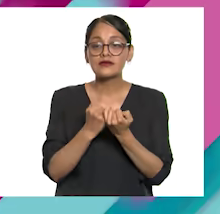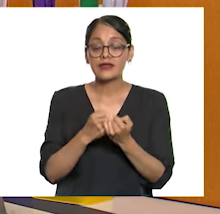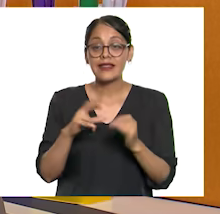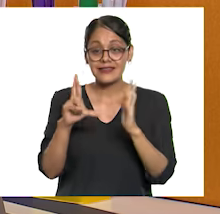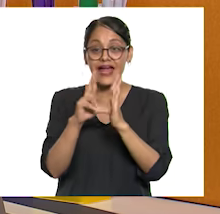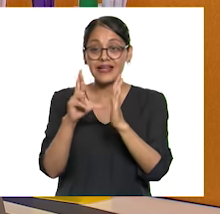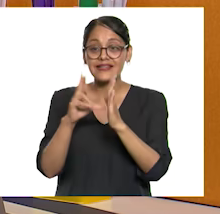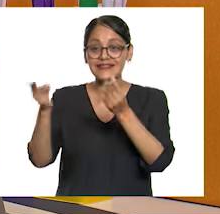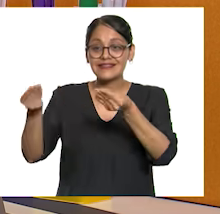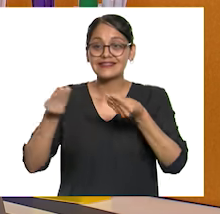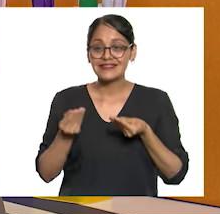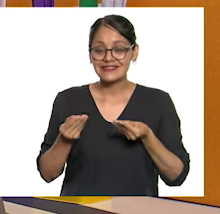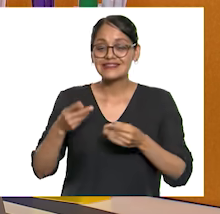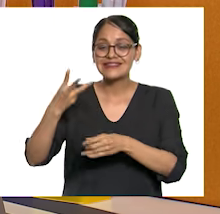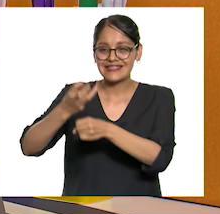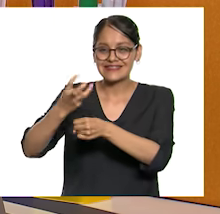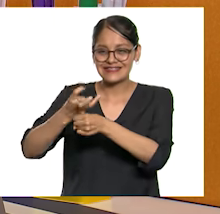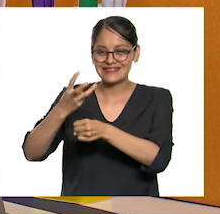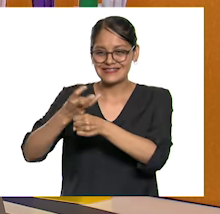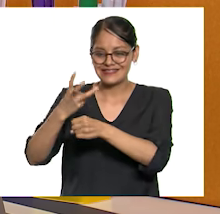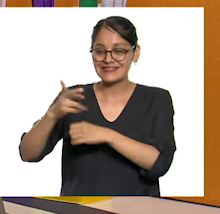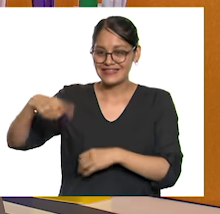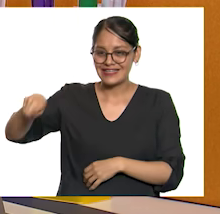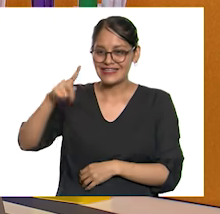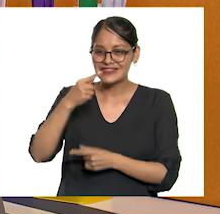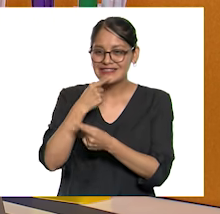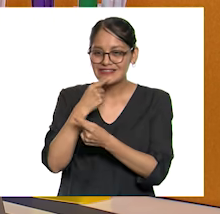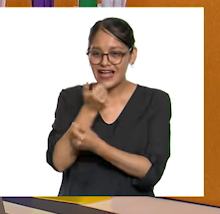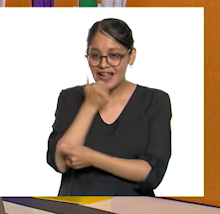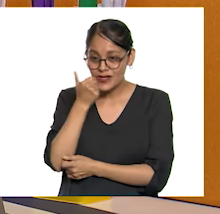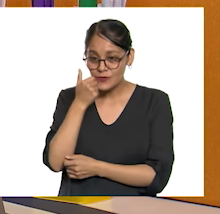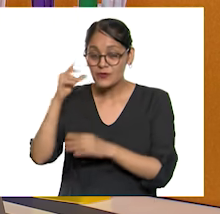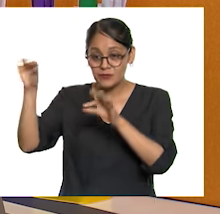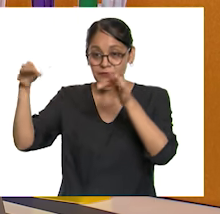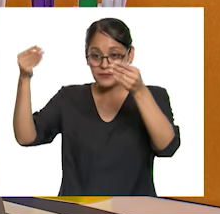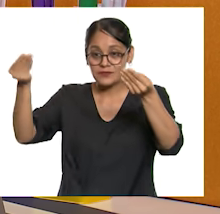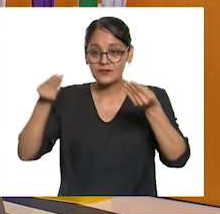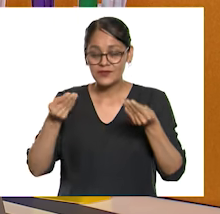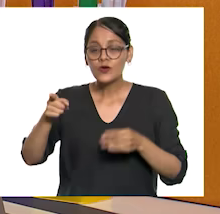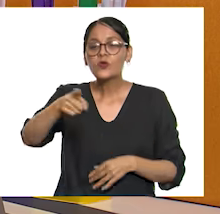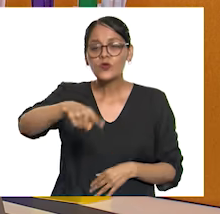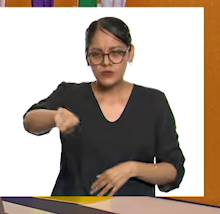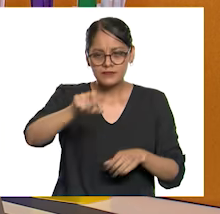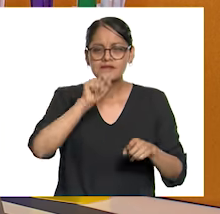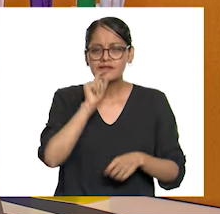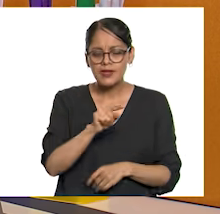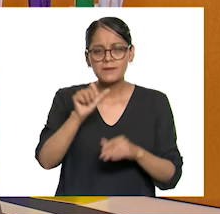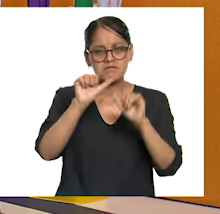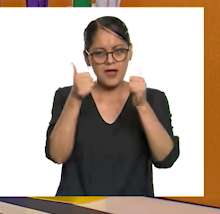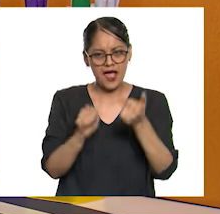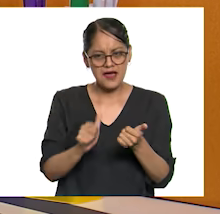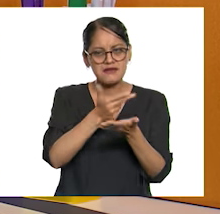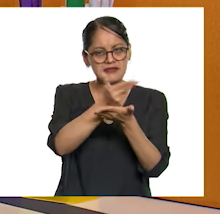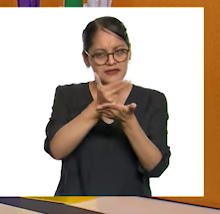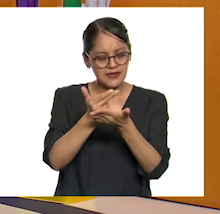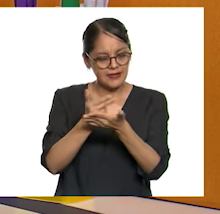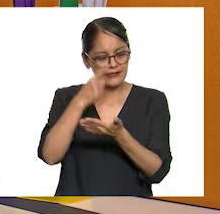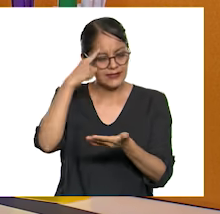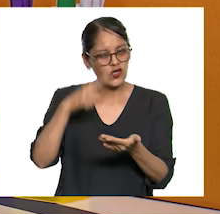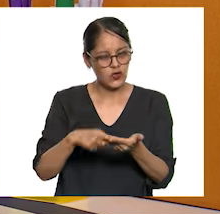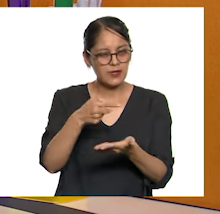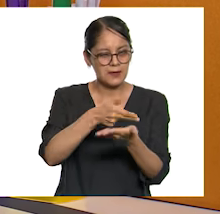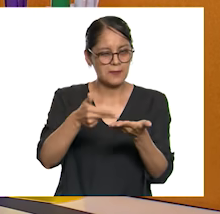niños de tercer grado y estoy segura que ustedes también son unos excelentes artistas y les van a quedar